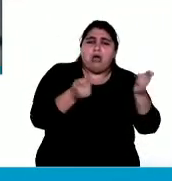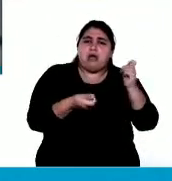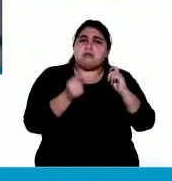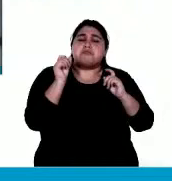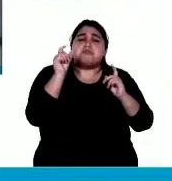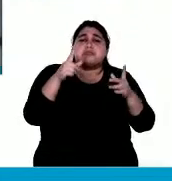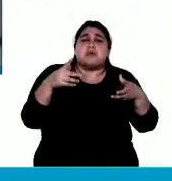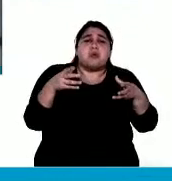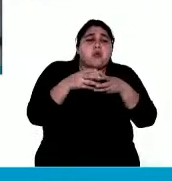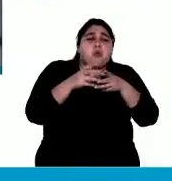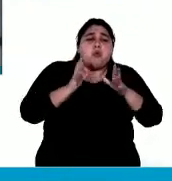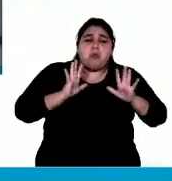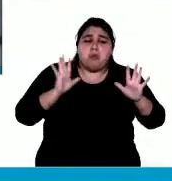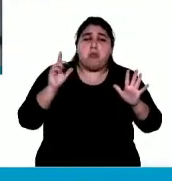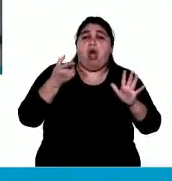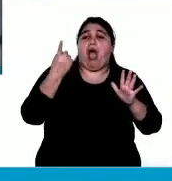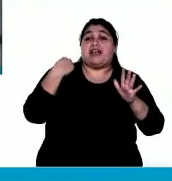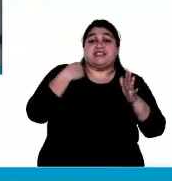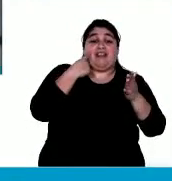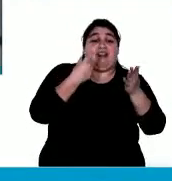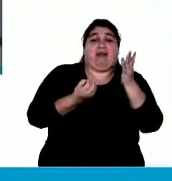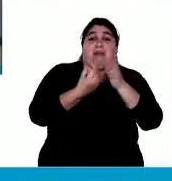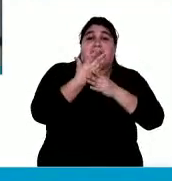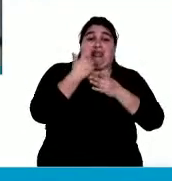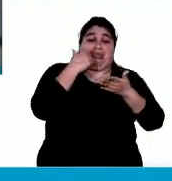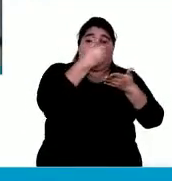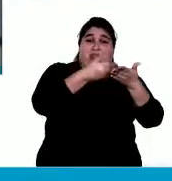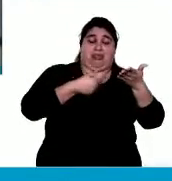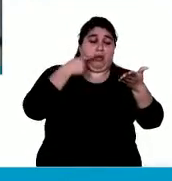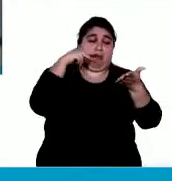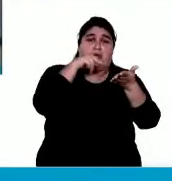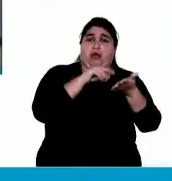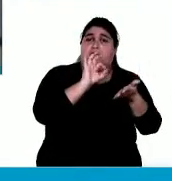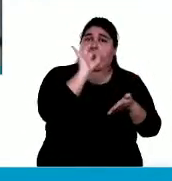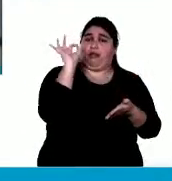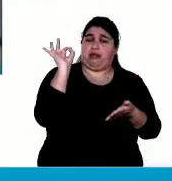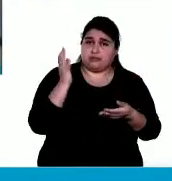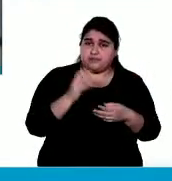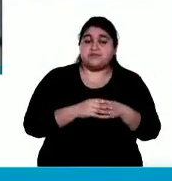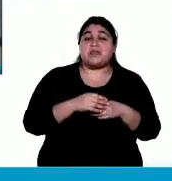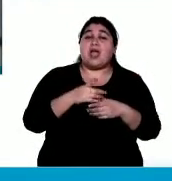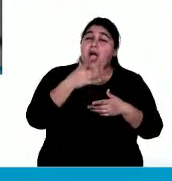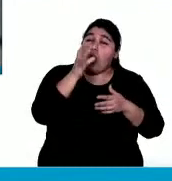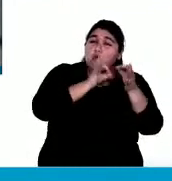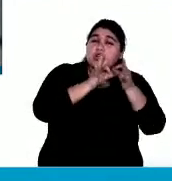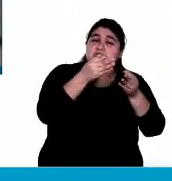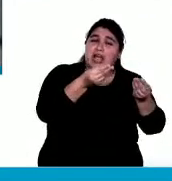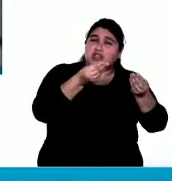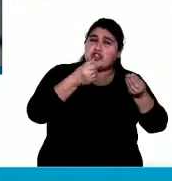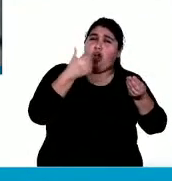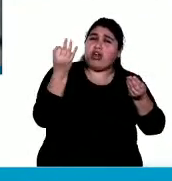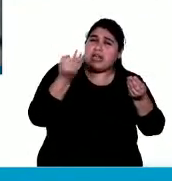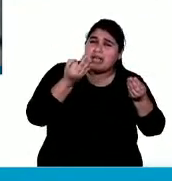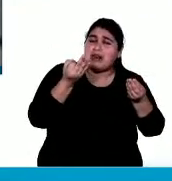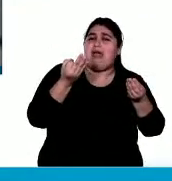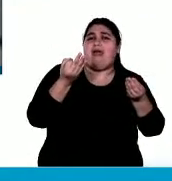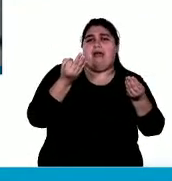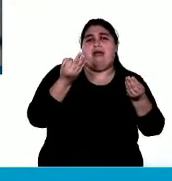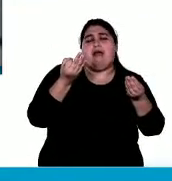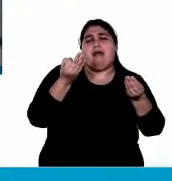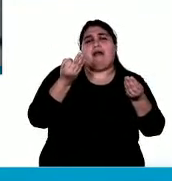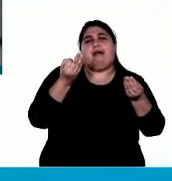dictamen que salió ayer y que no hemos podido observar. Del proyecto original podemos decir que el